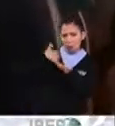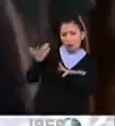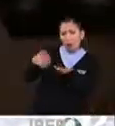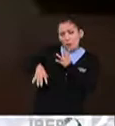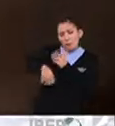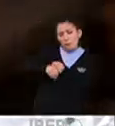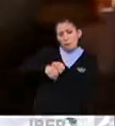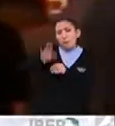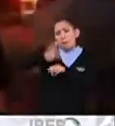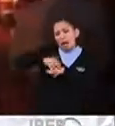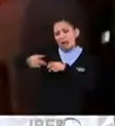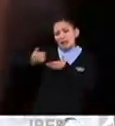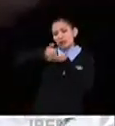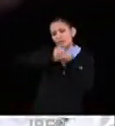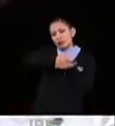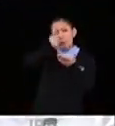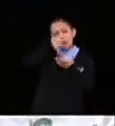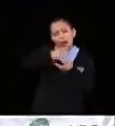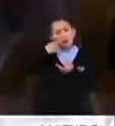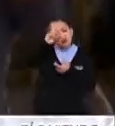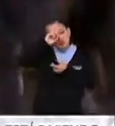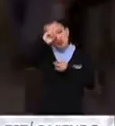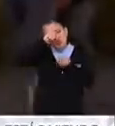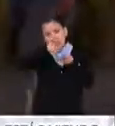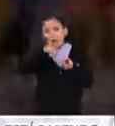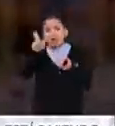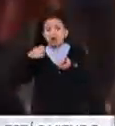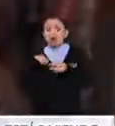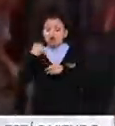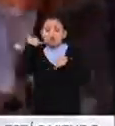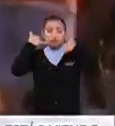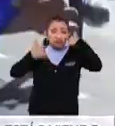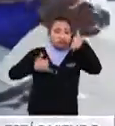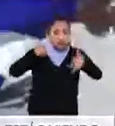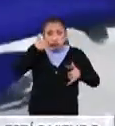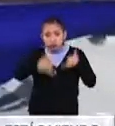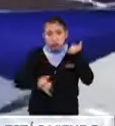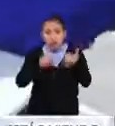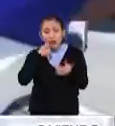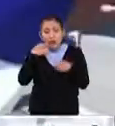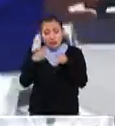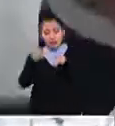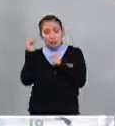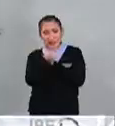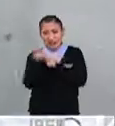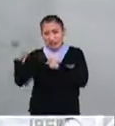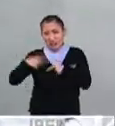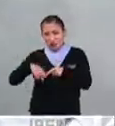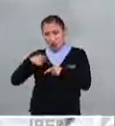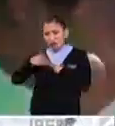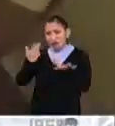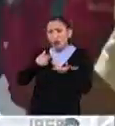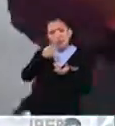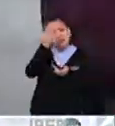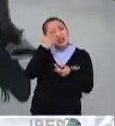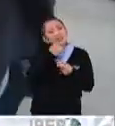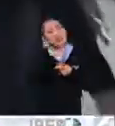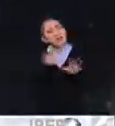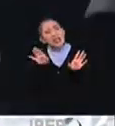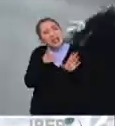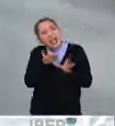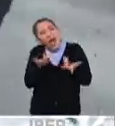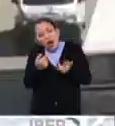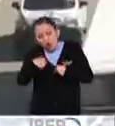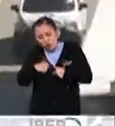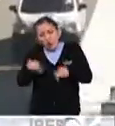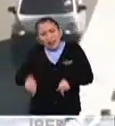bono contribuyen en esta causa. Por ejemplo, nosotros recibimos llamadas y mensajes de varios de estos migrantes para asesorar ya casos